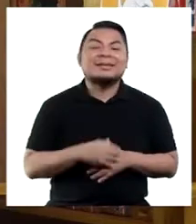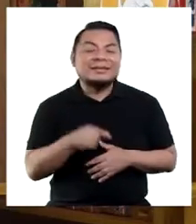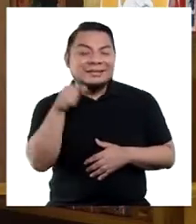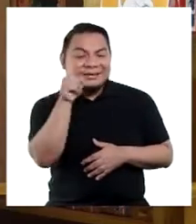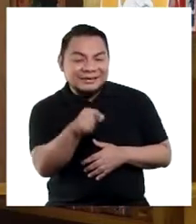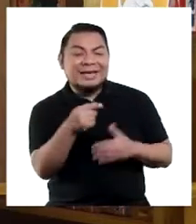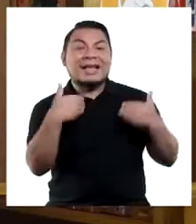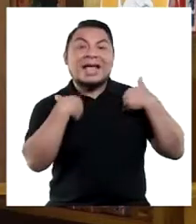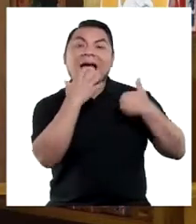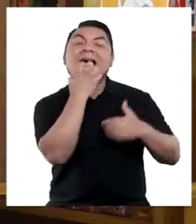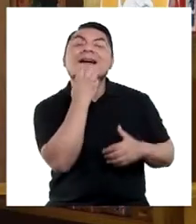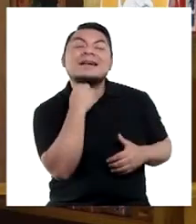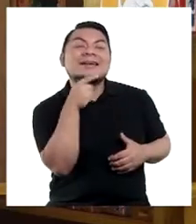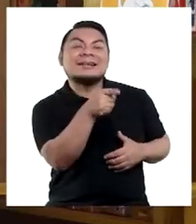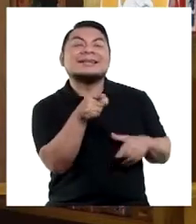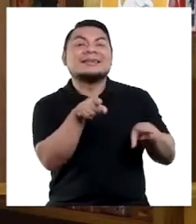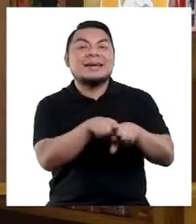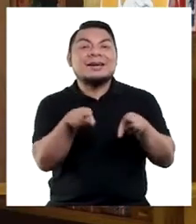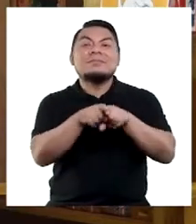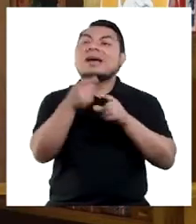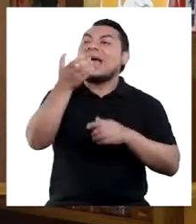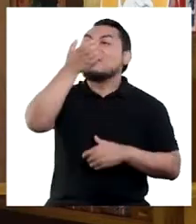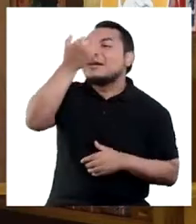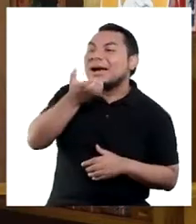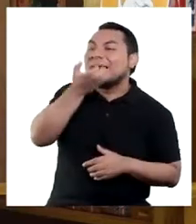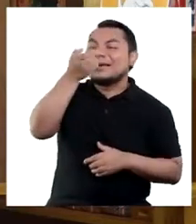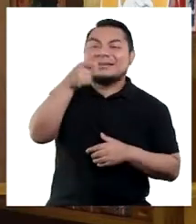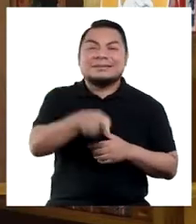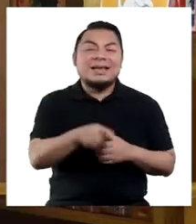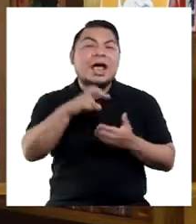cuyas manos